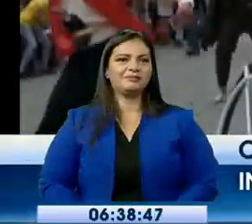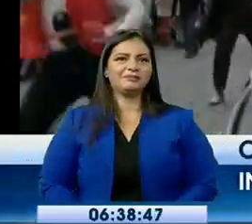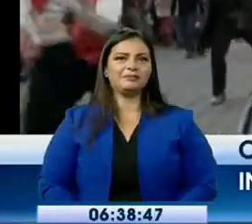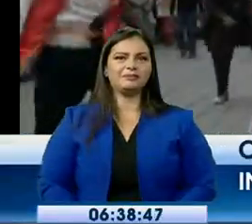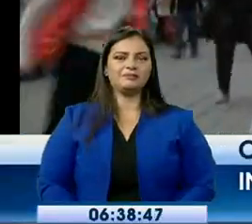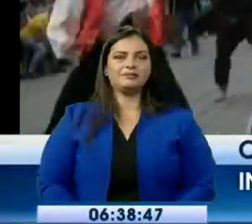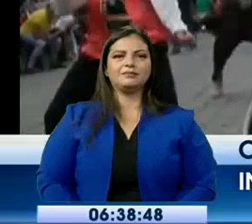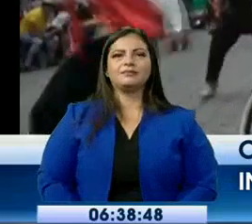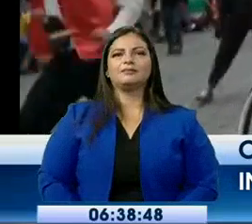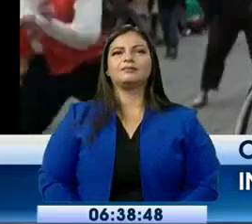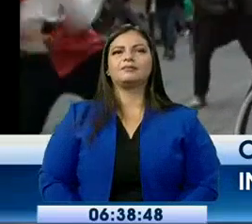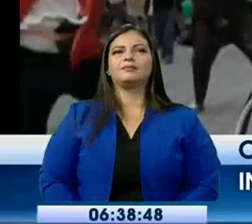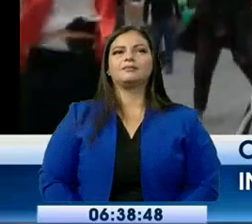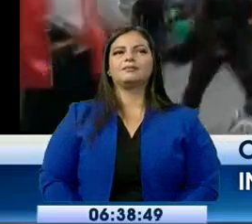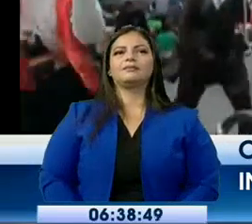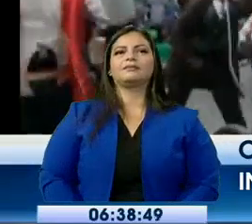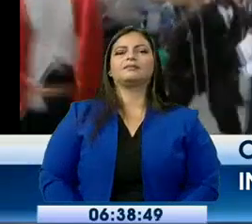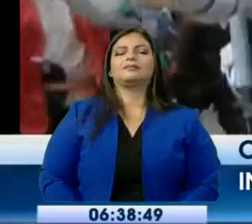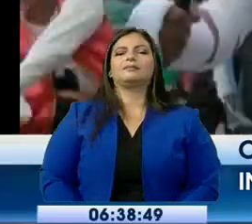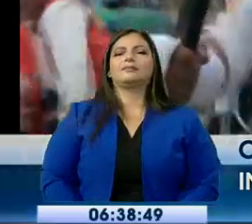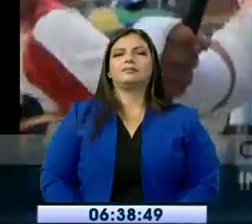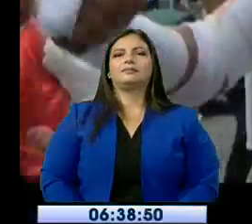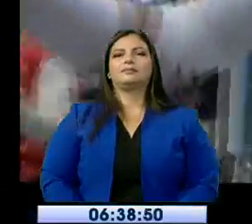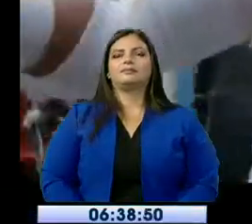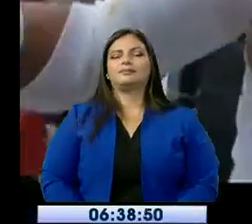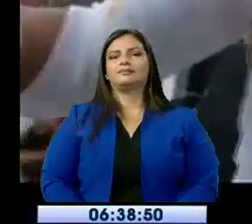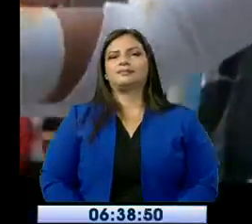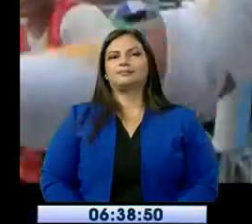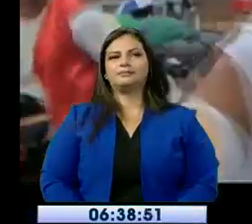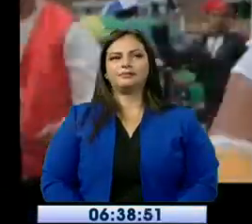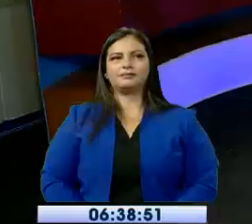En Bolívar informó Darwin Altamirano.